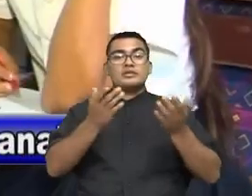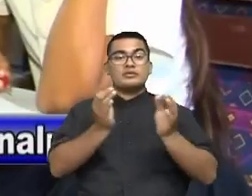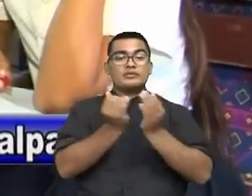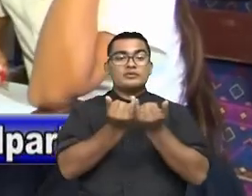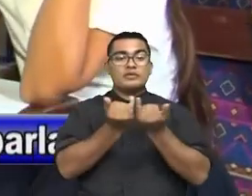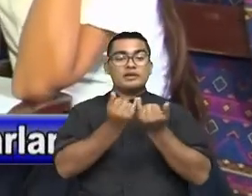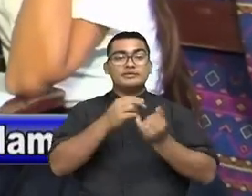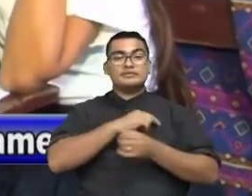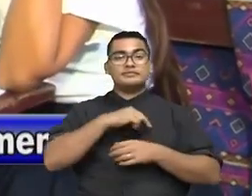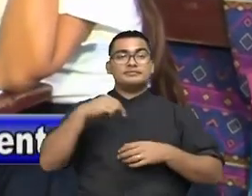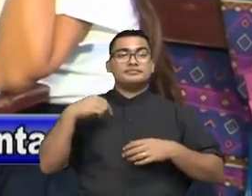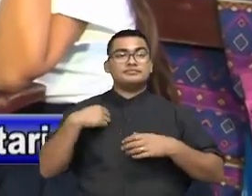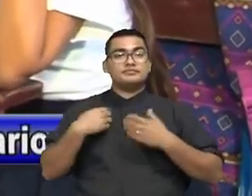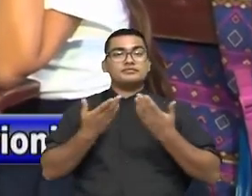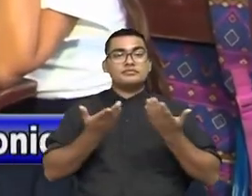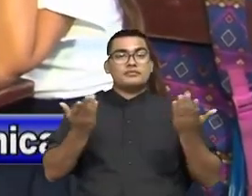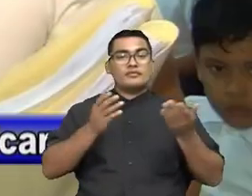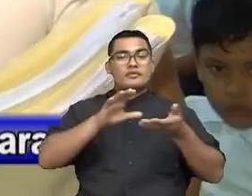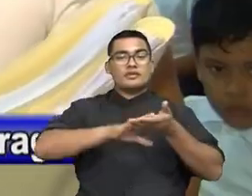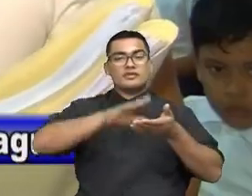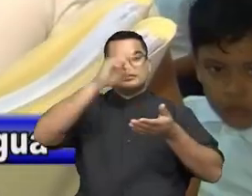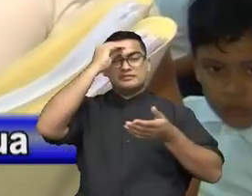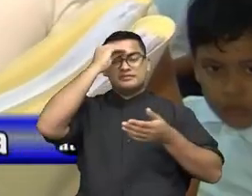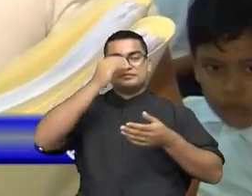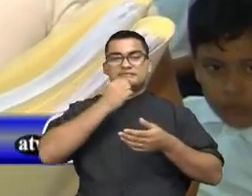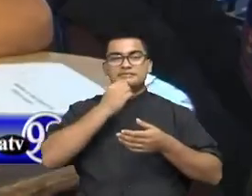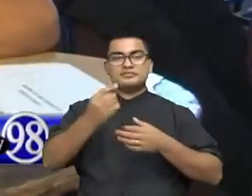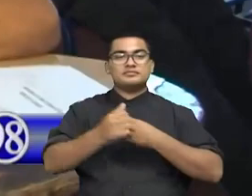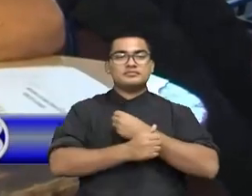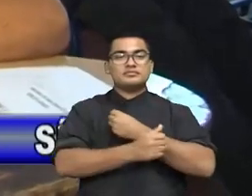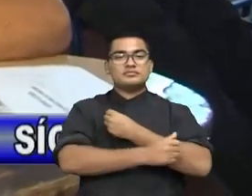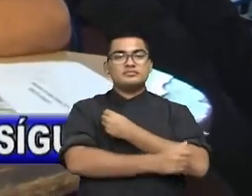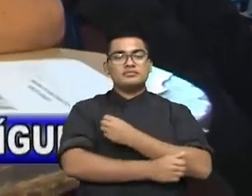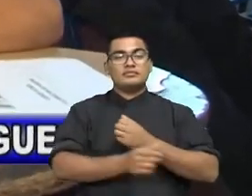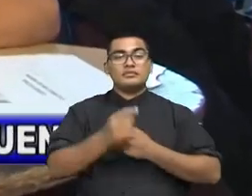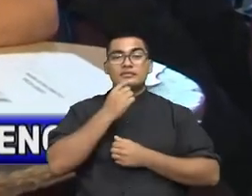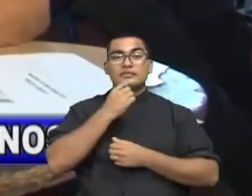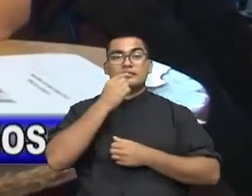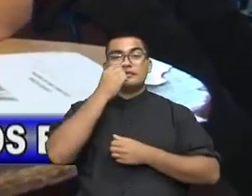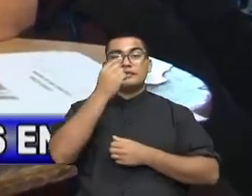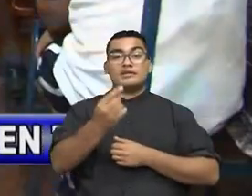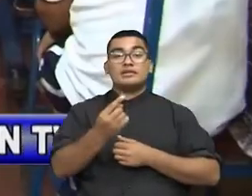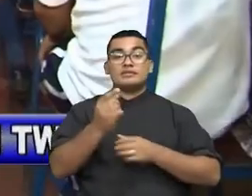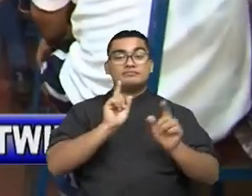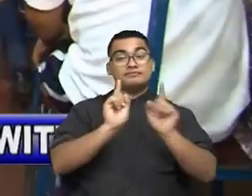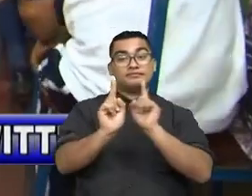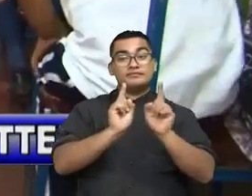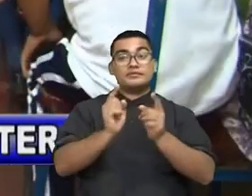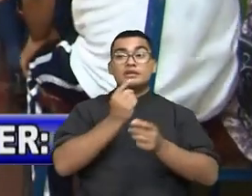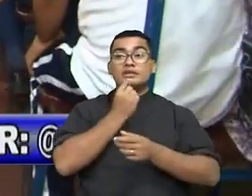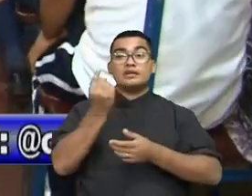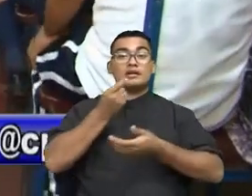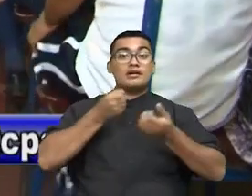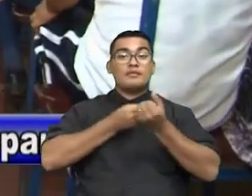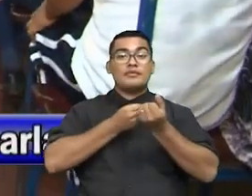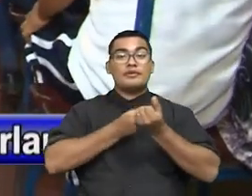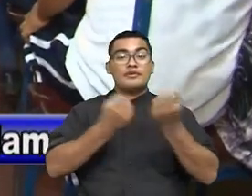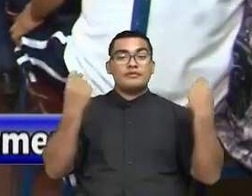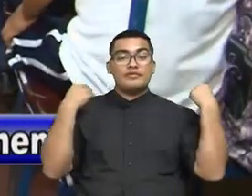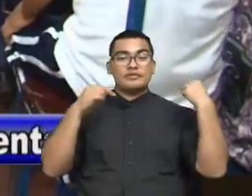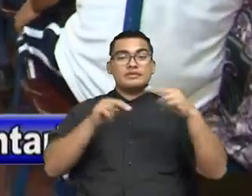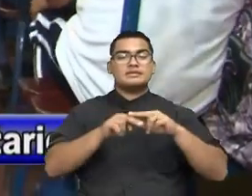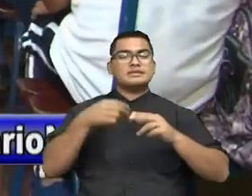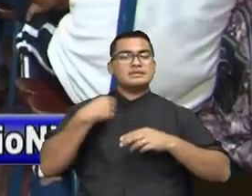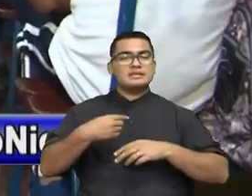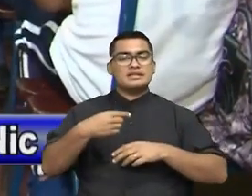estamos valorando el aprendizaje y el rendimiento académico de los estudiantes. El certamen se efectúa con el apoyo de los docentes, quienes a